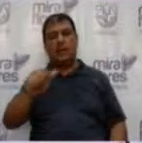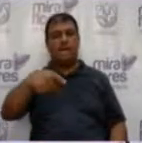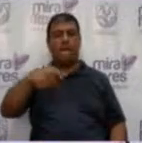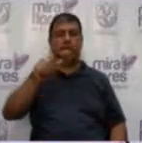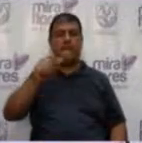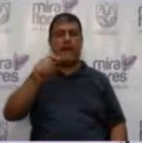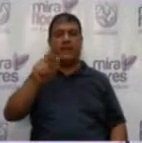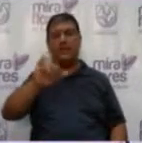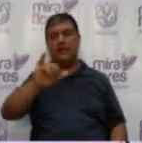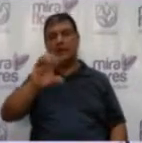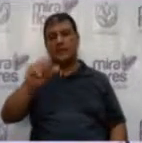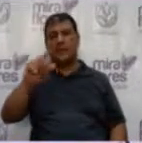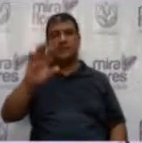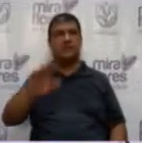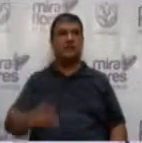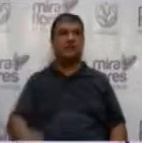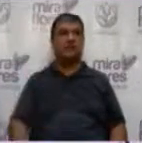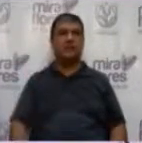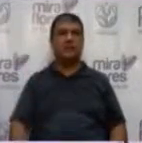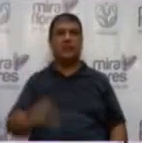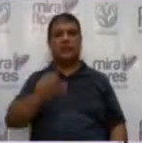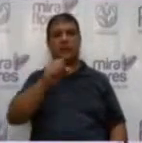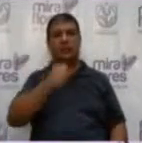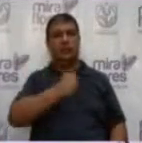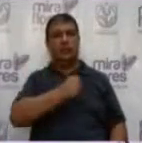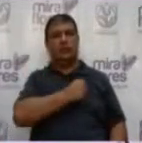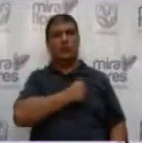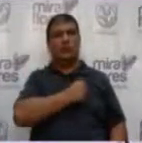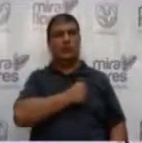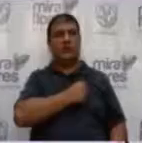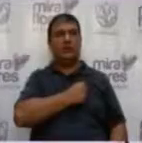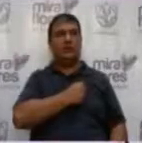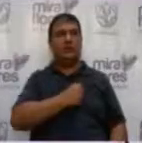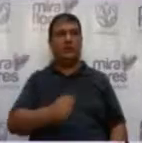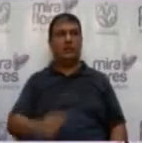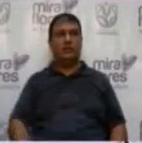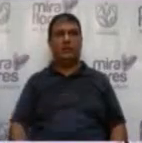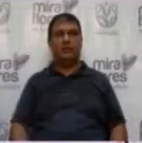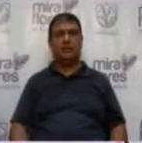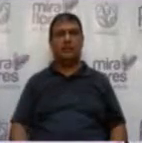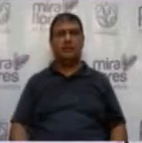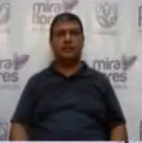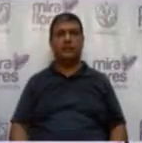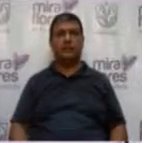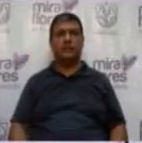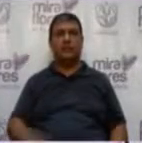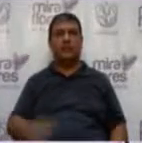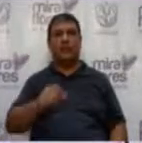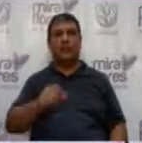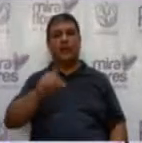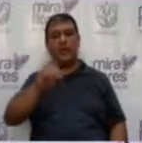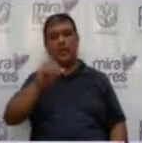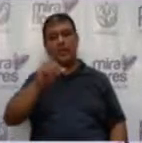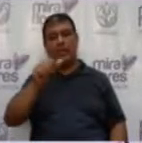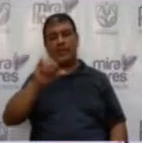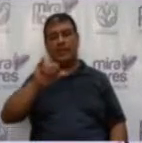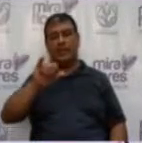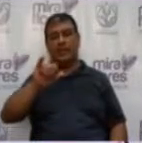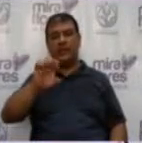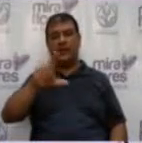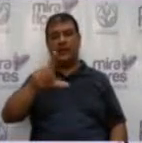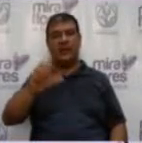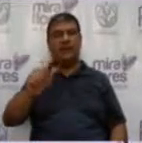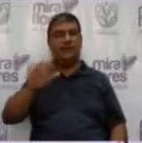Río Jiménez de Olavide, señora Susana Stilich Watson, señorita Daniela Lozano